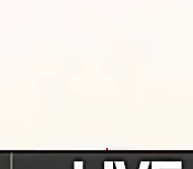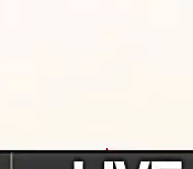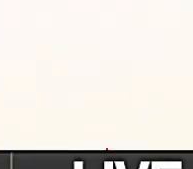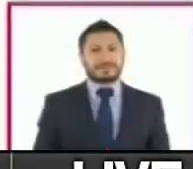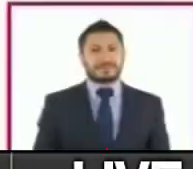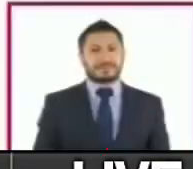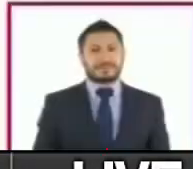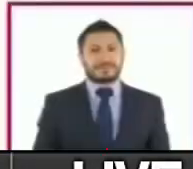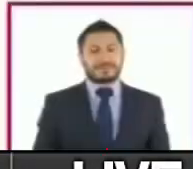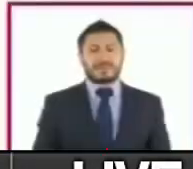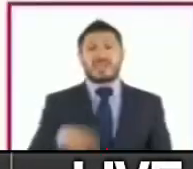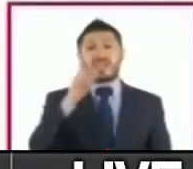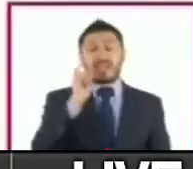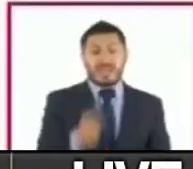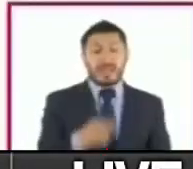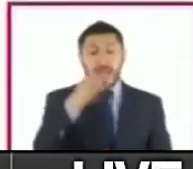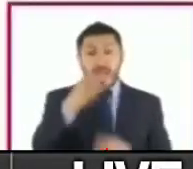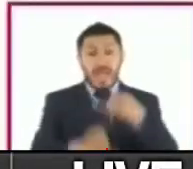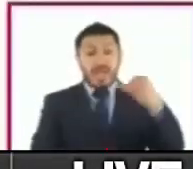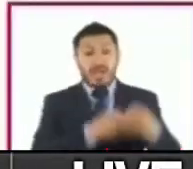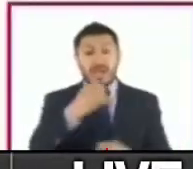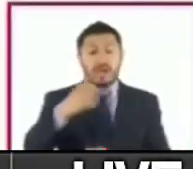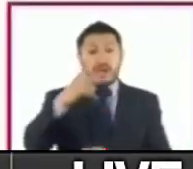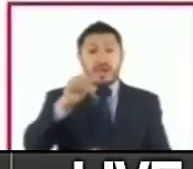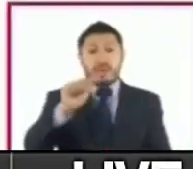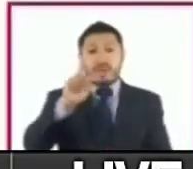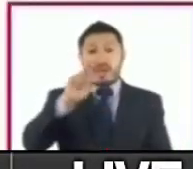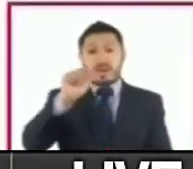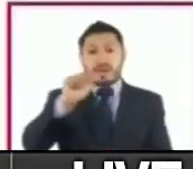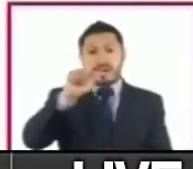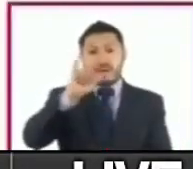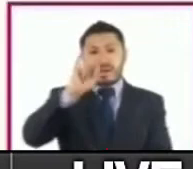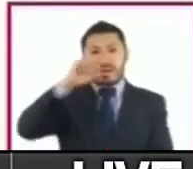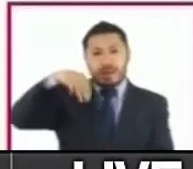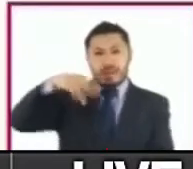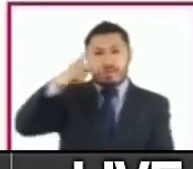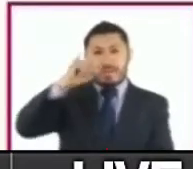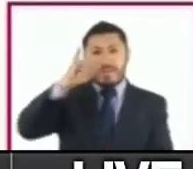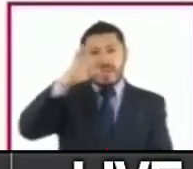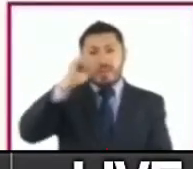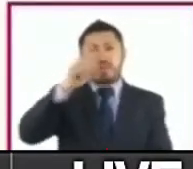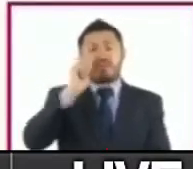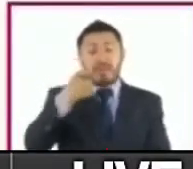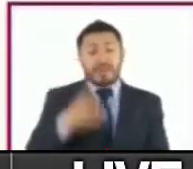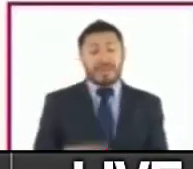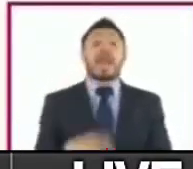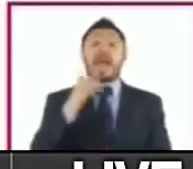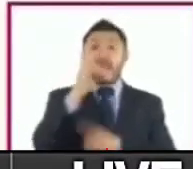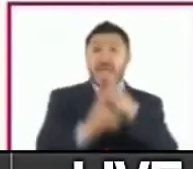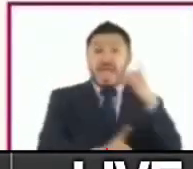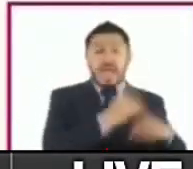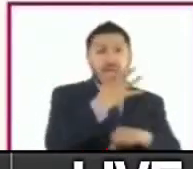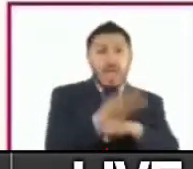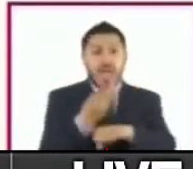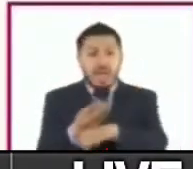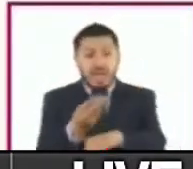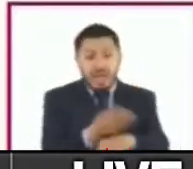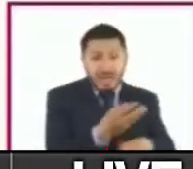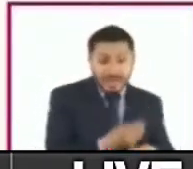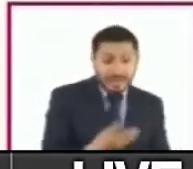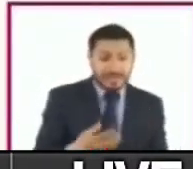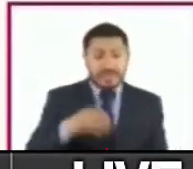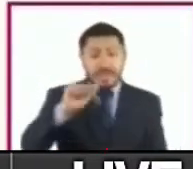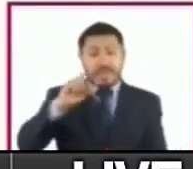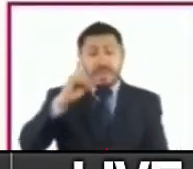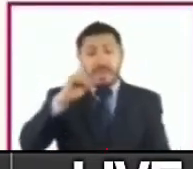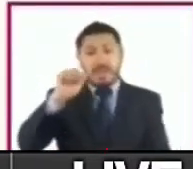¿Qué se entiende por juego paralímpico? Los deportes paralímpicos son deportes adaptados de una versión convencional,